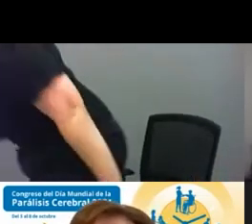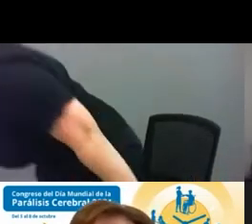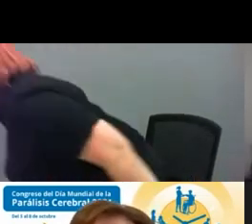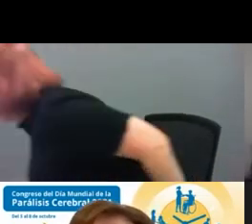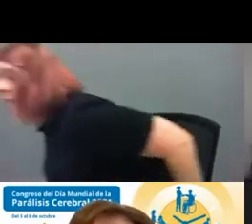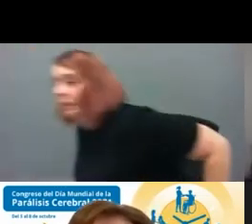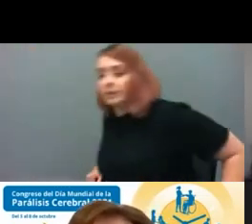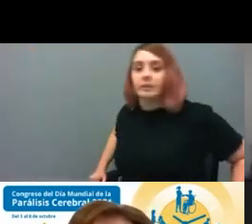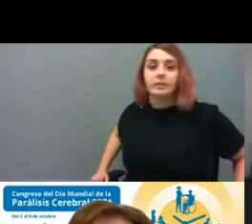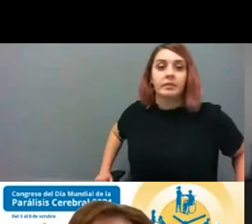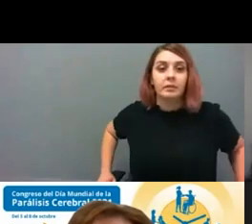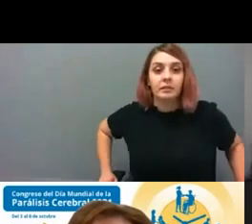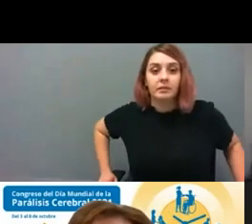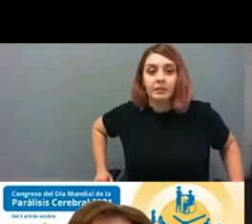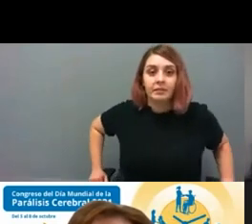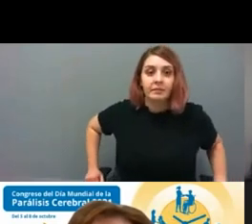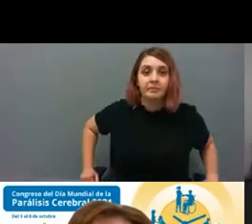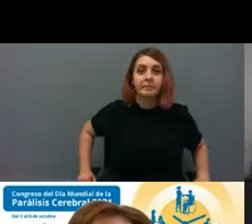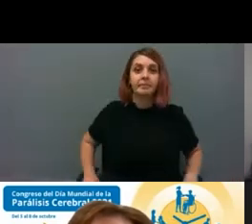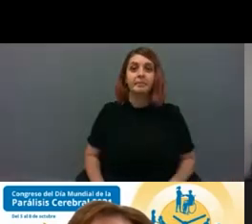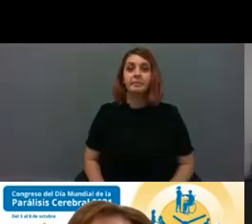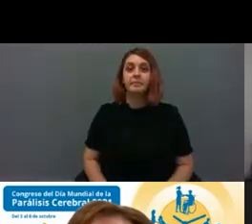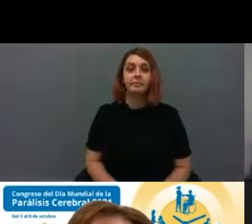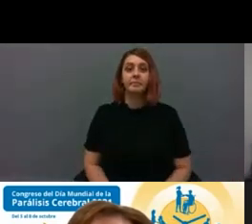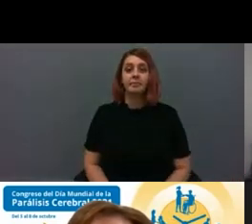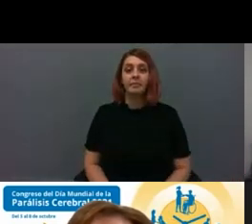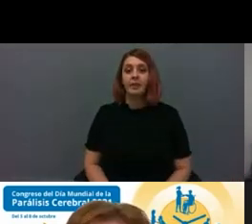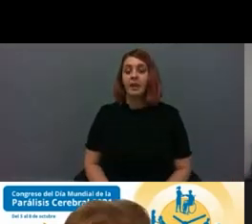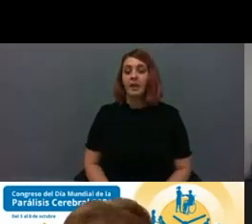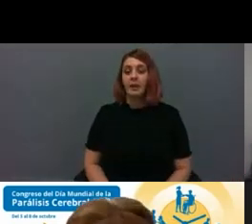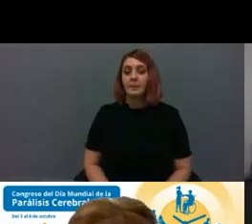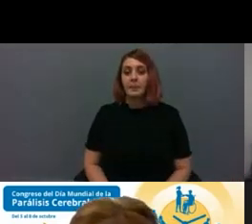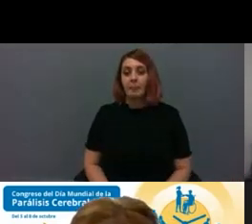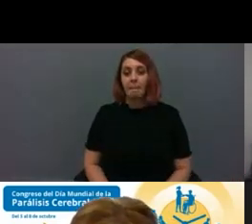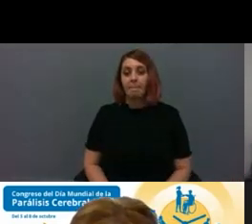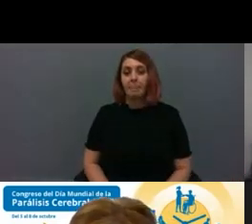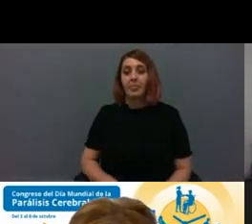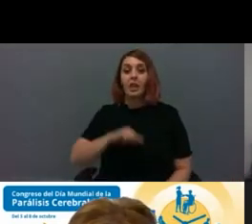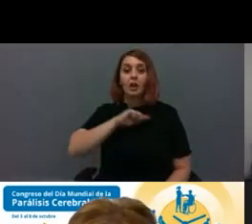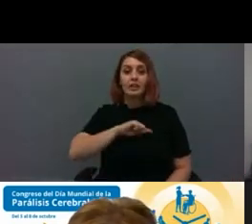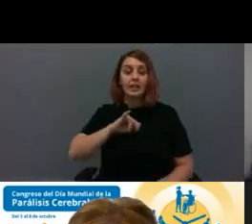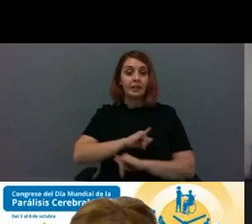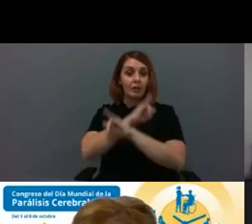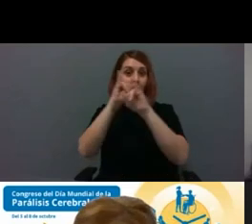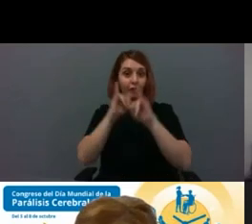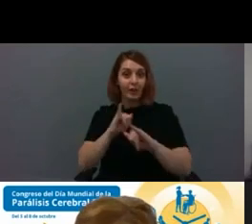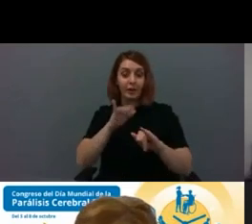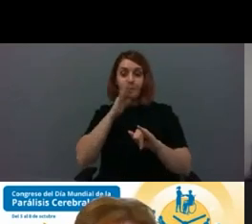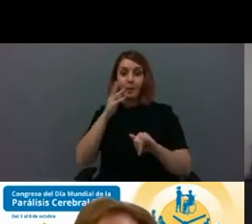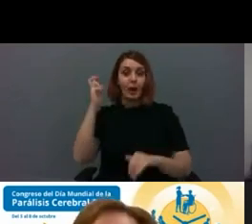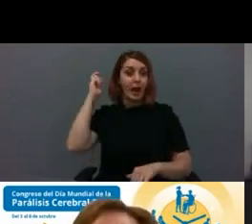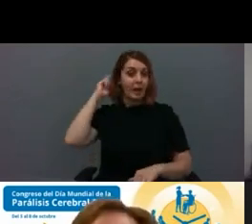porque es como Aspaz, el movimiento Aspaz, traslada, cruza el océano, ¿no? Y entonces